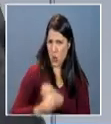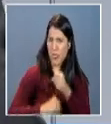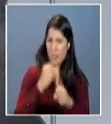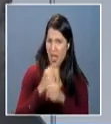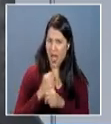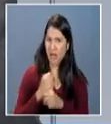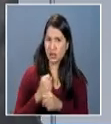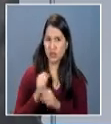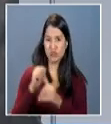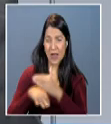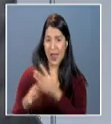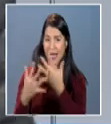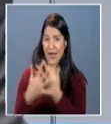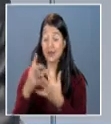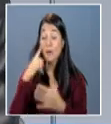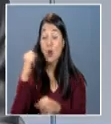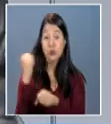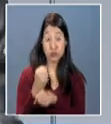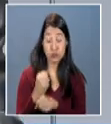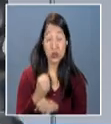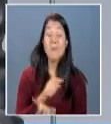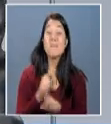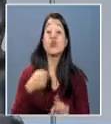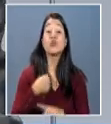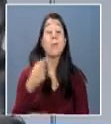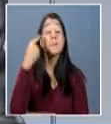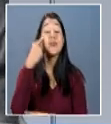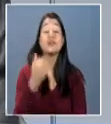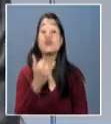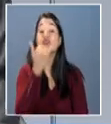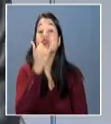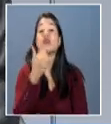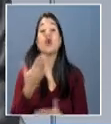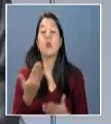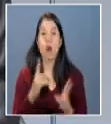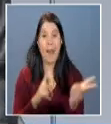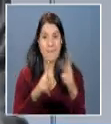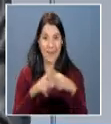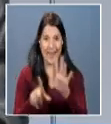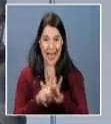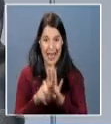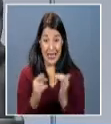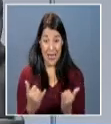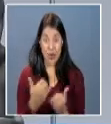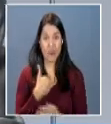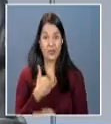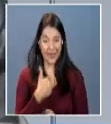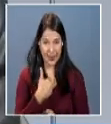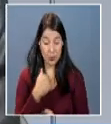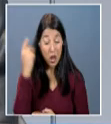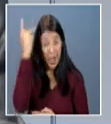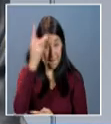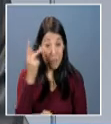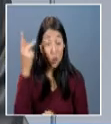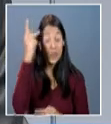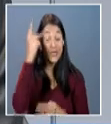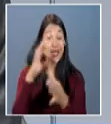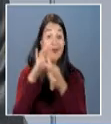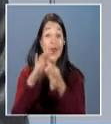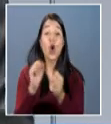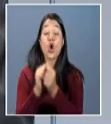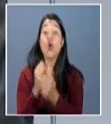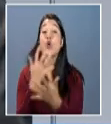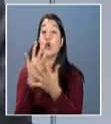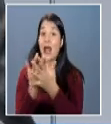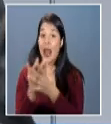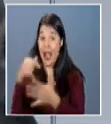pena altísima. Yo lo que diría es lo siguiente, lo que hemos fallado es en la aplicación de las leyes que nosotros tenemos actualmente. La política penitenciaria en este gobierno, y